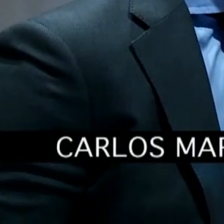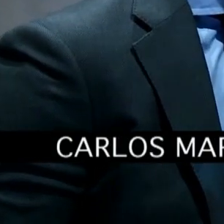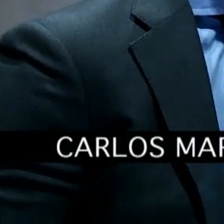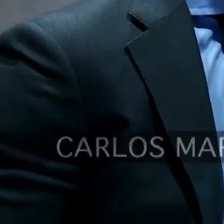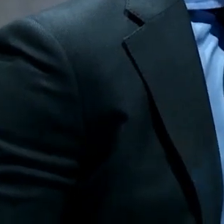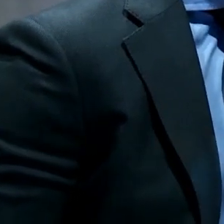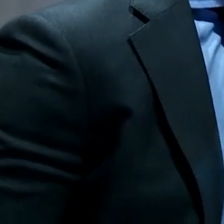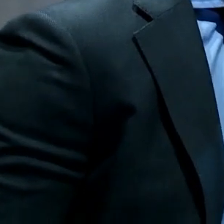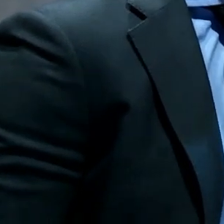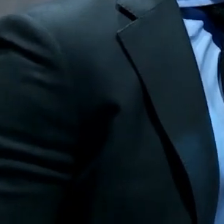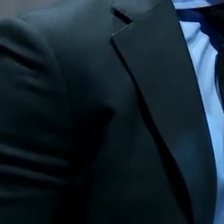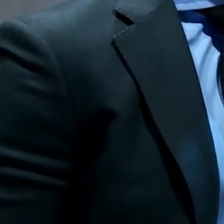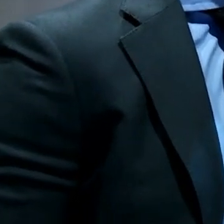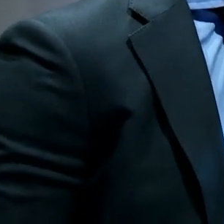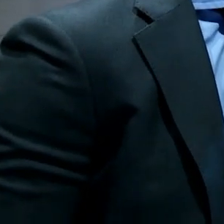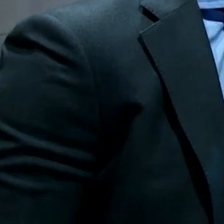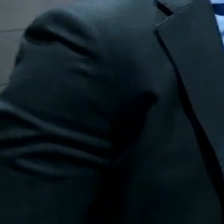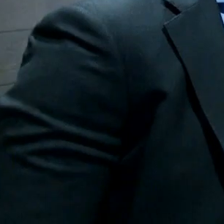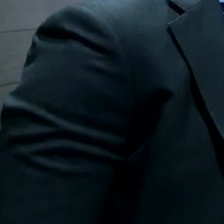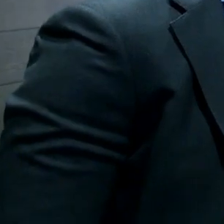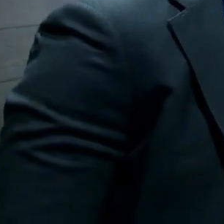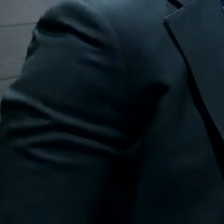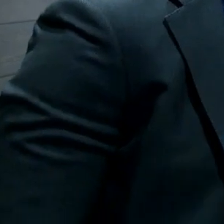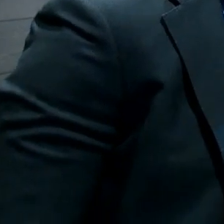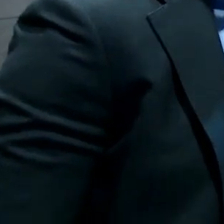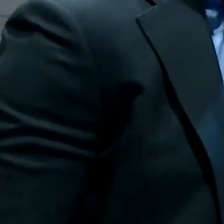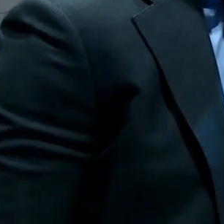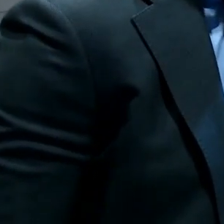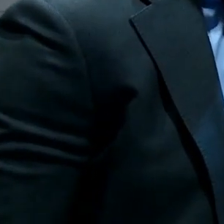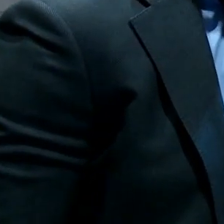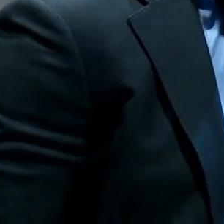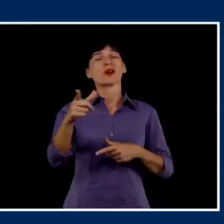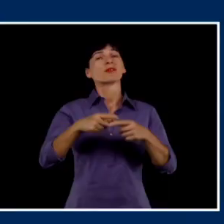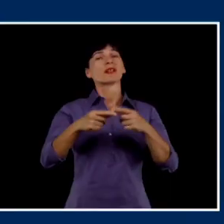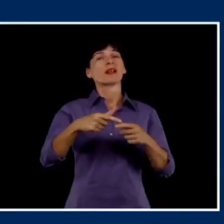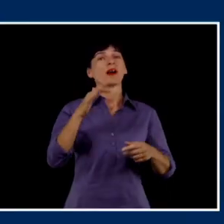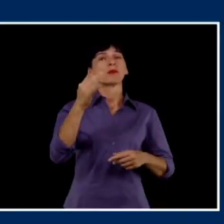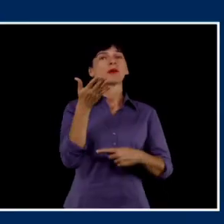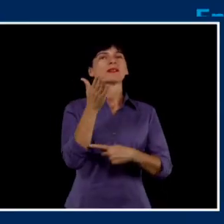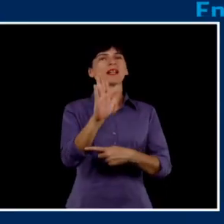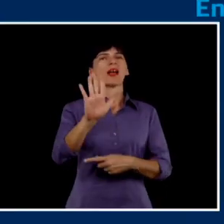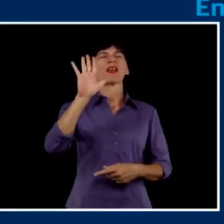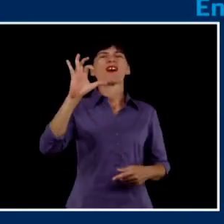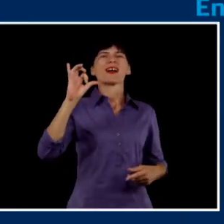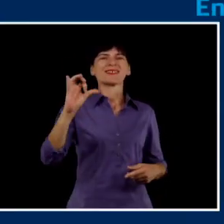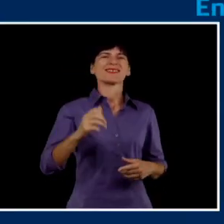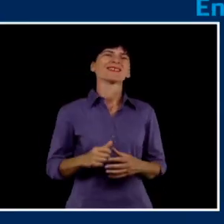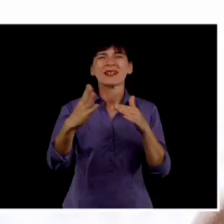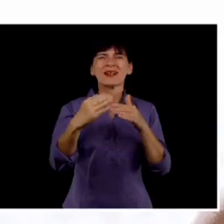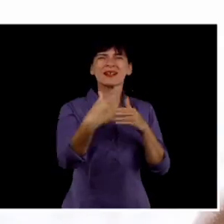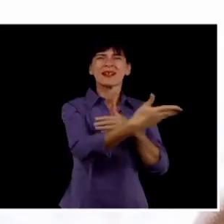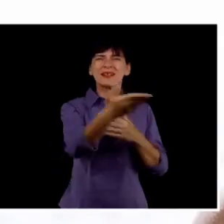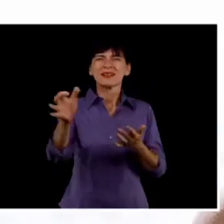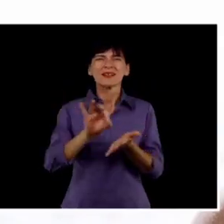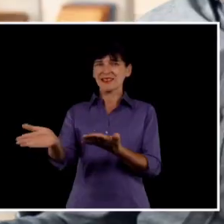exactamente los mismos derechos y las mismas libertades que todos nosotros. Con lo cual que se le haga accesible el ocio, que se haga